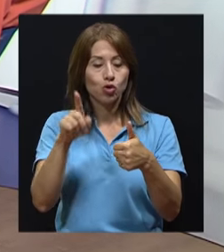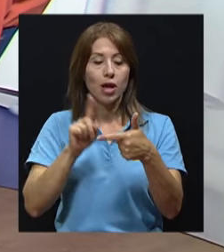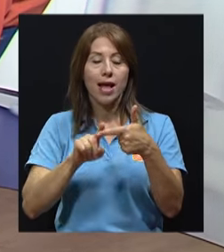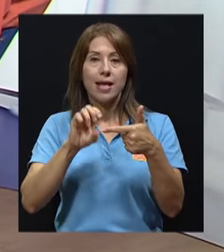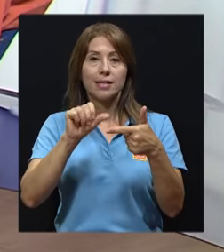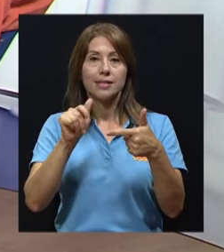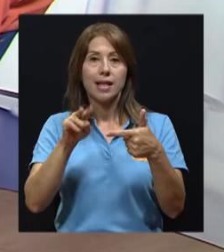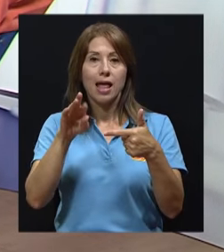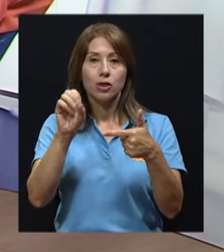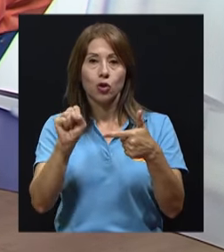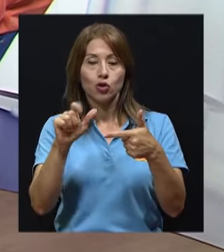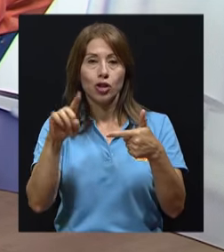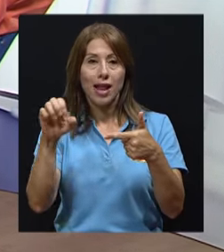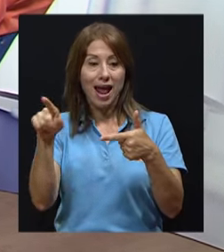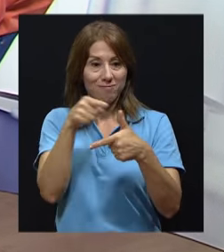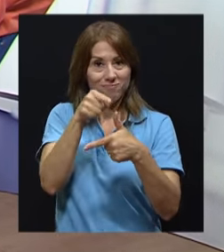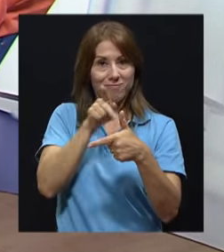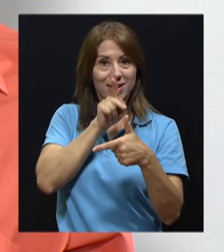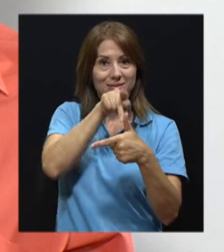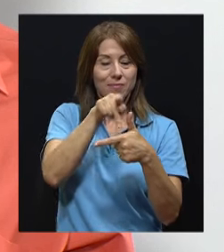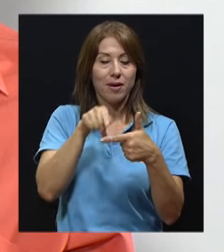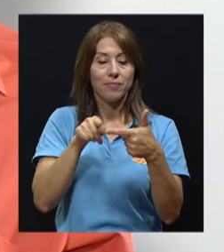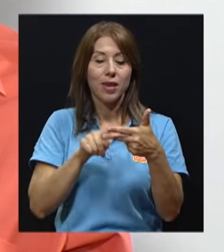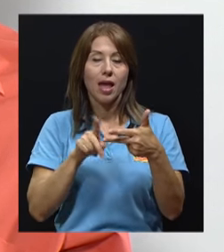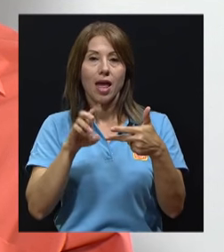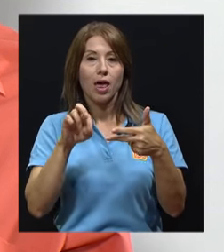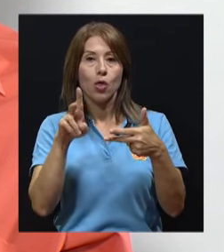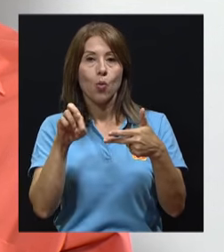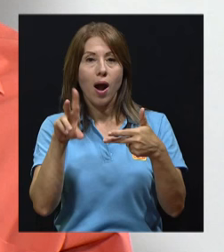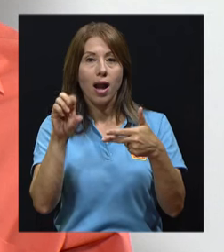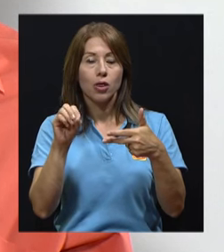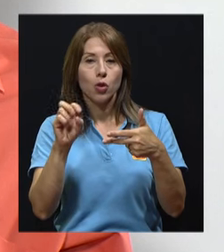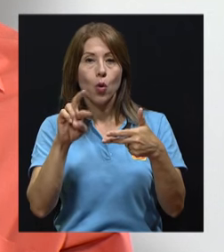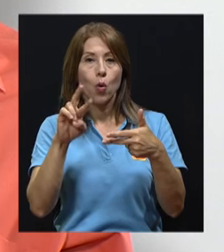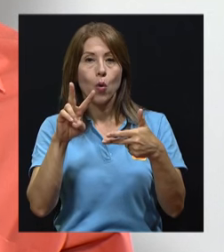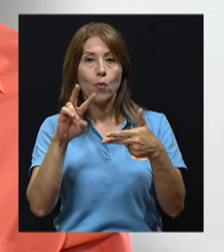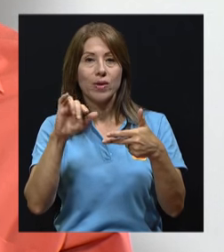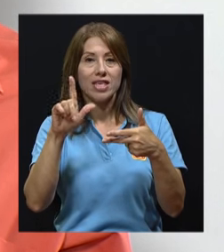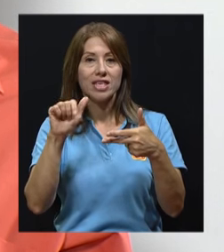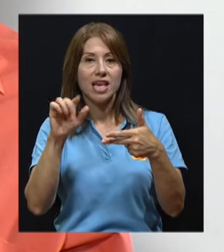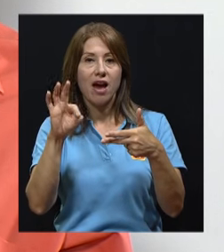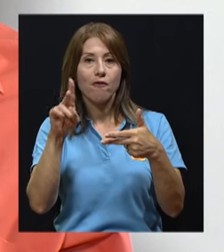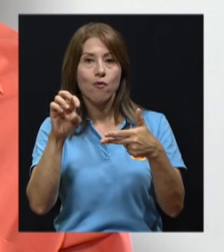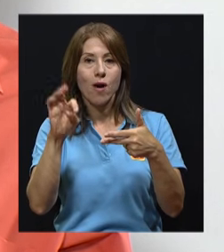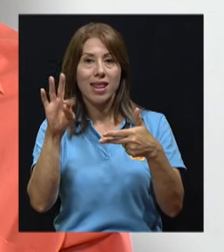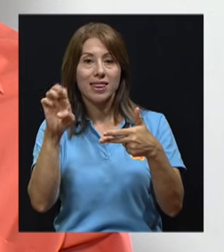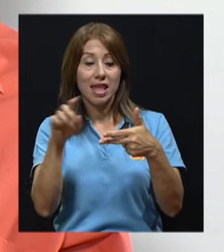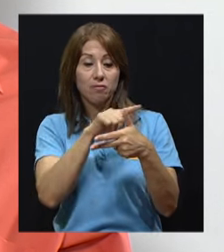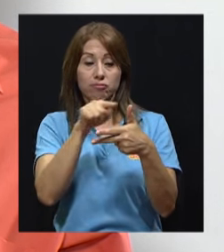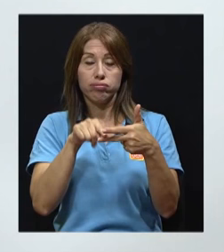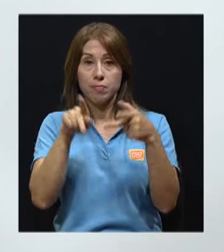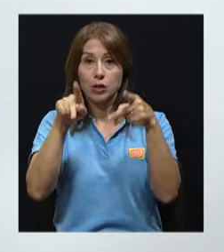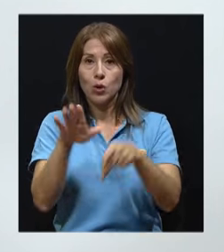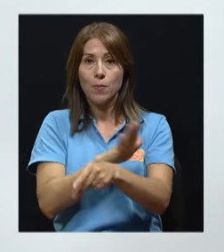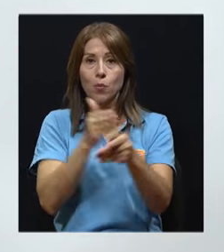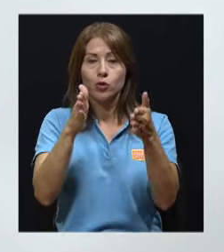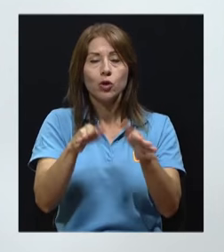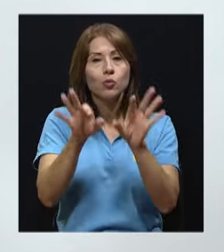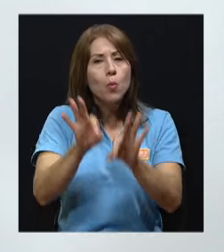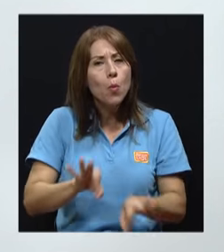proyecto Santos Leal Obregón Eduardo villafuerte que son músicos muy muy